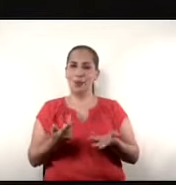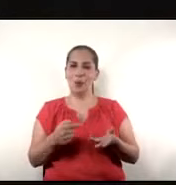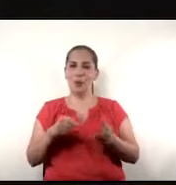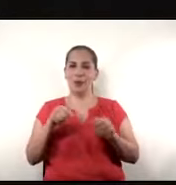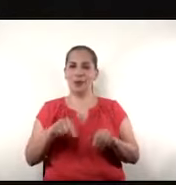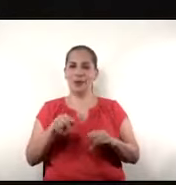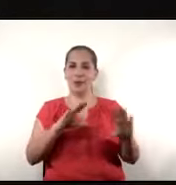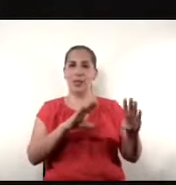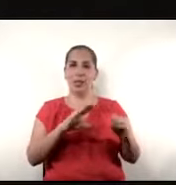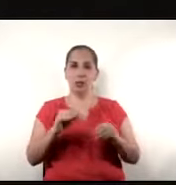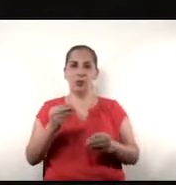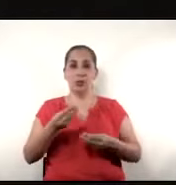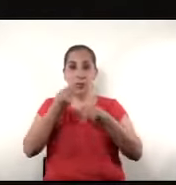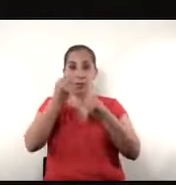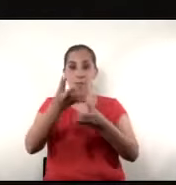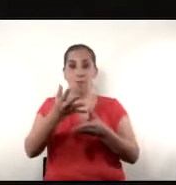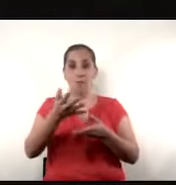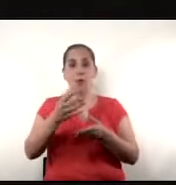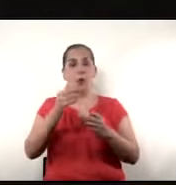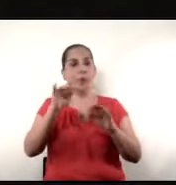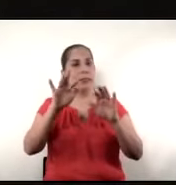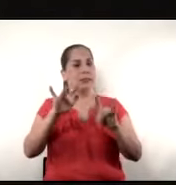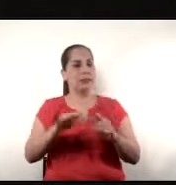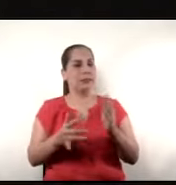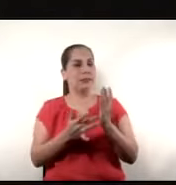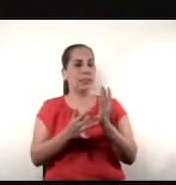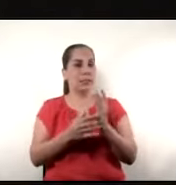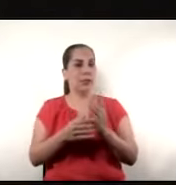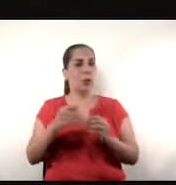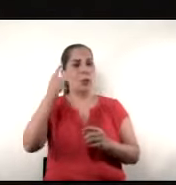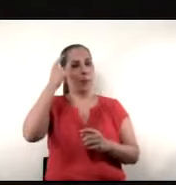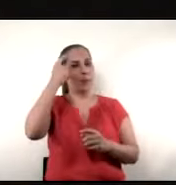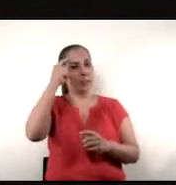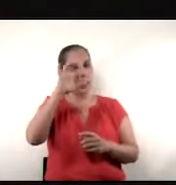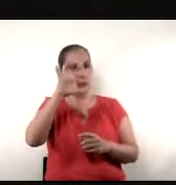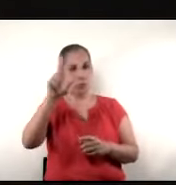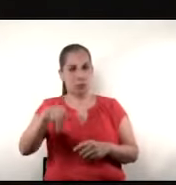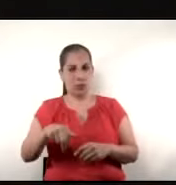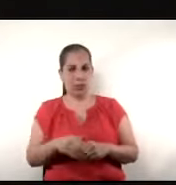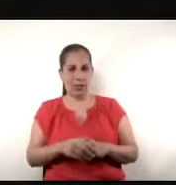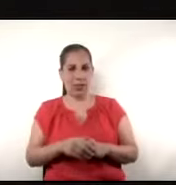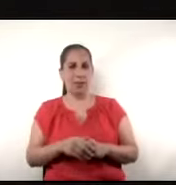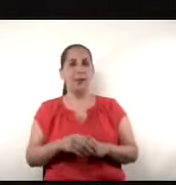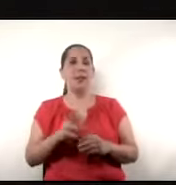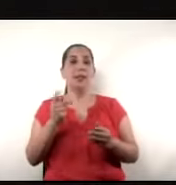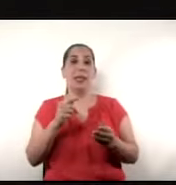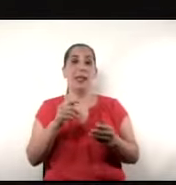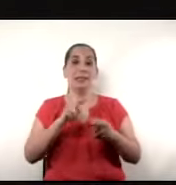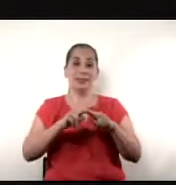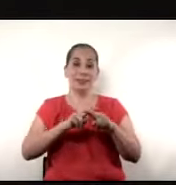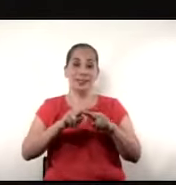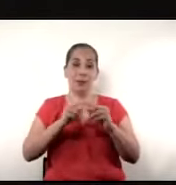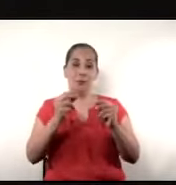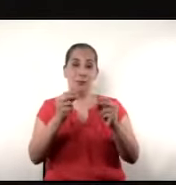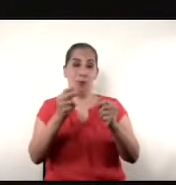esta noche, que es el informe técnico Pensar en Costa Rica y también el informe de la Comisión Especial Proyecto Tren Rápido de Pasajeros, don Eli,